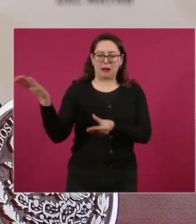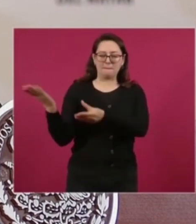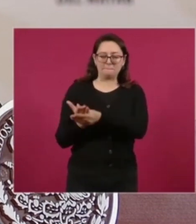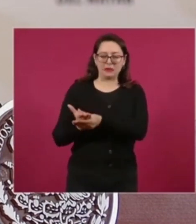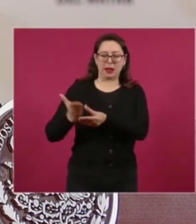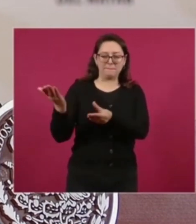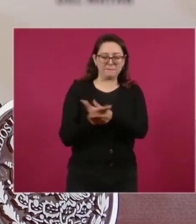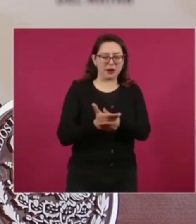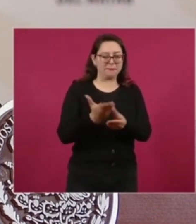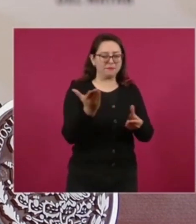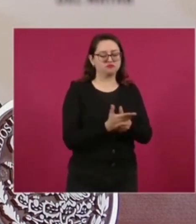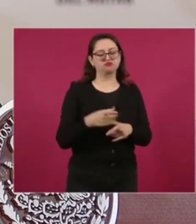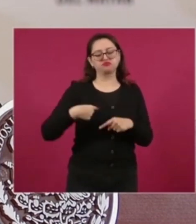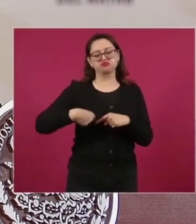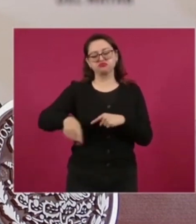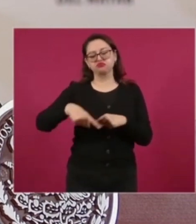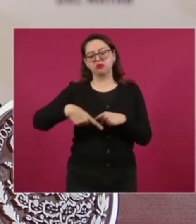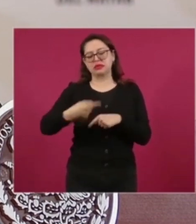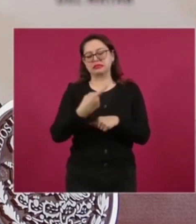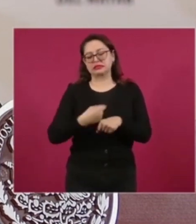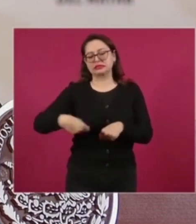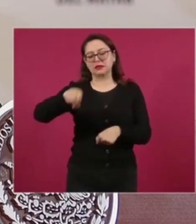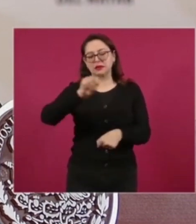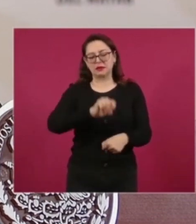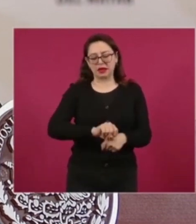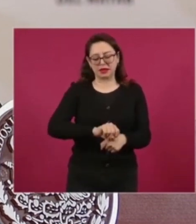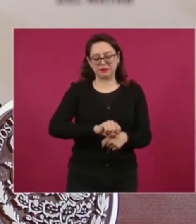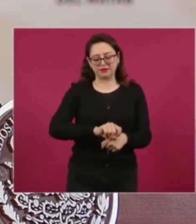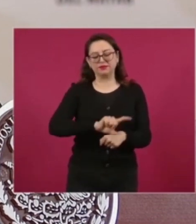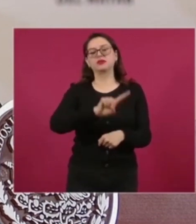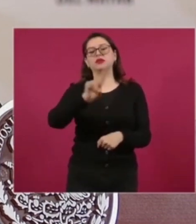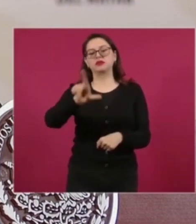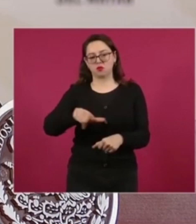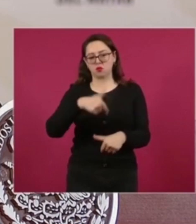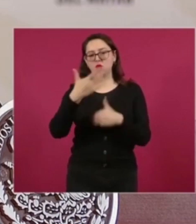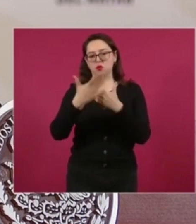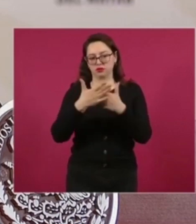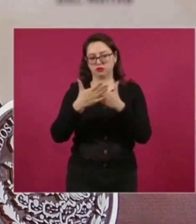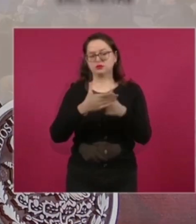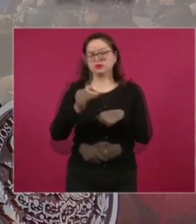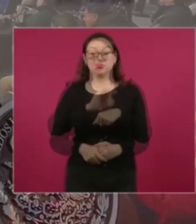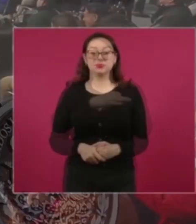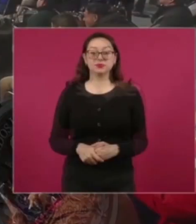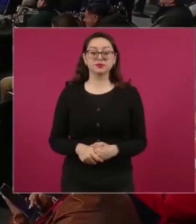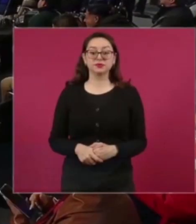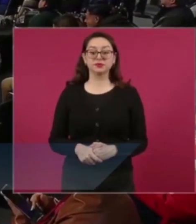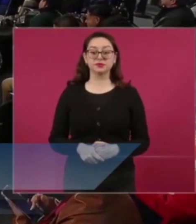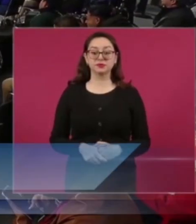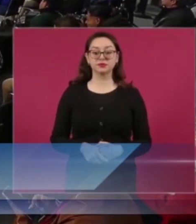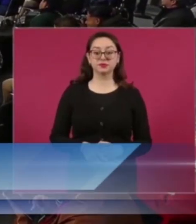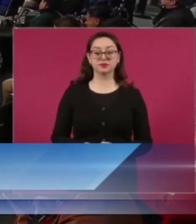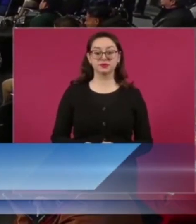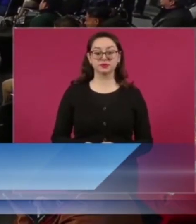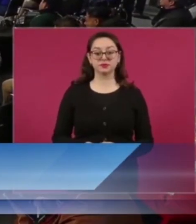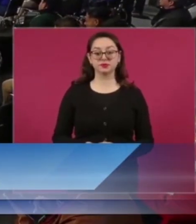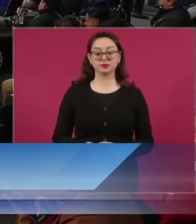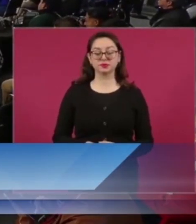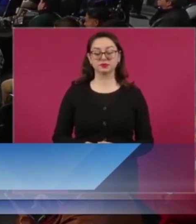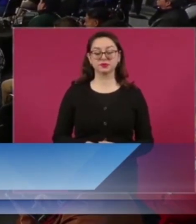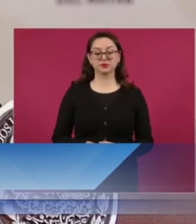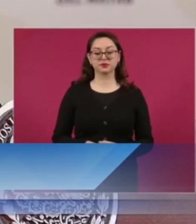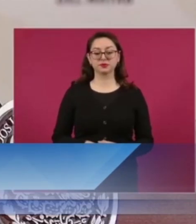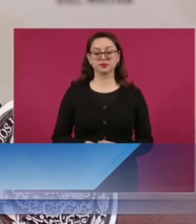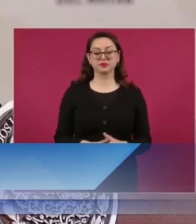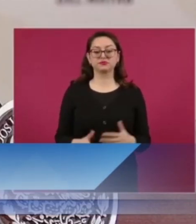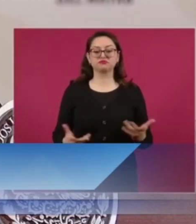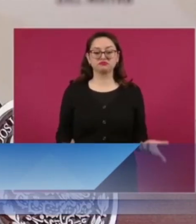con ellos, en la próxima semana ya tendremos un comunicado mucho más preciso para ello. Bueno, las iniciativas que